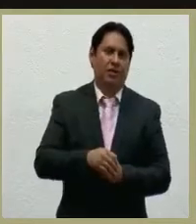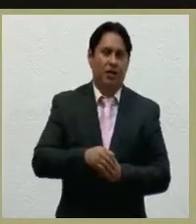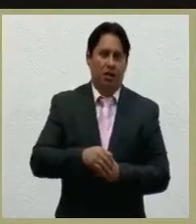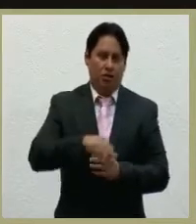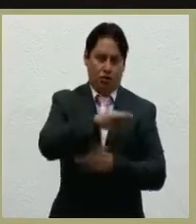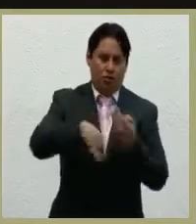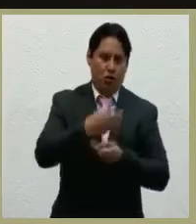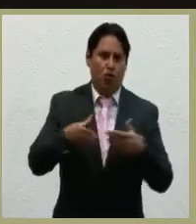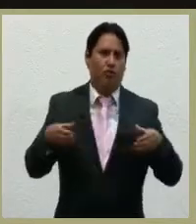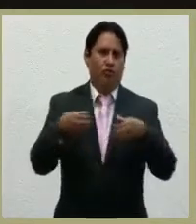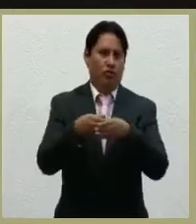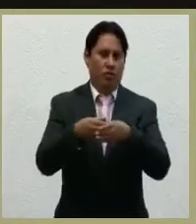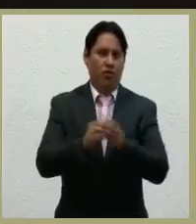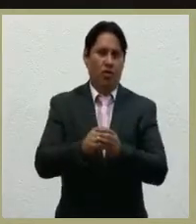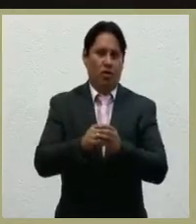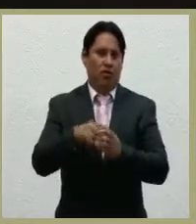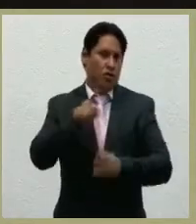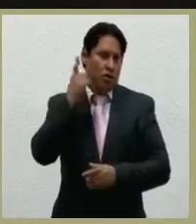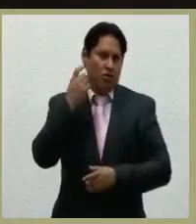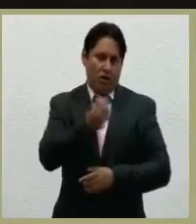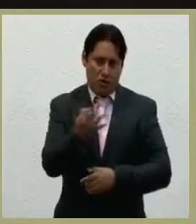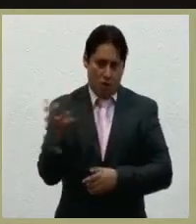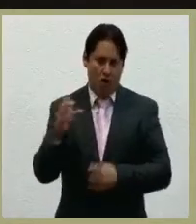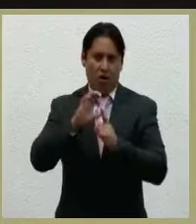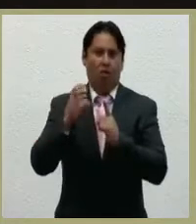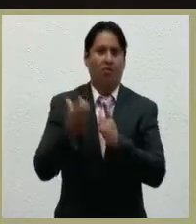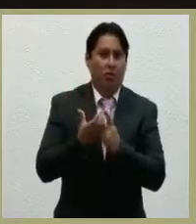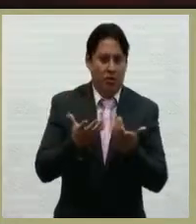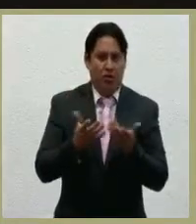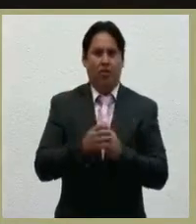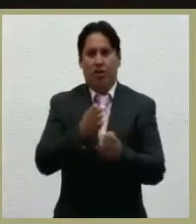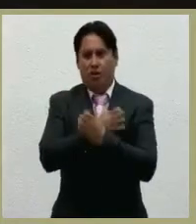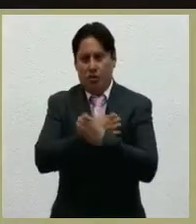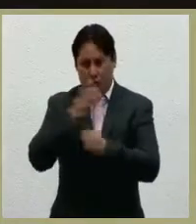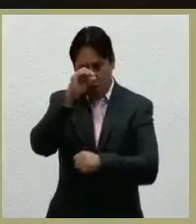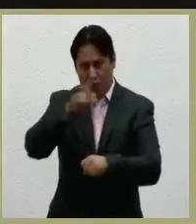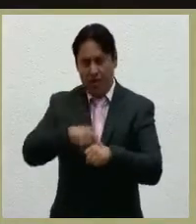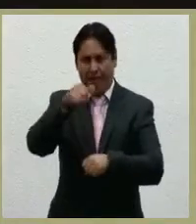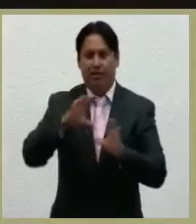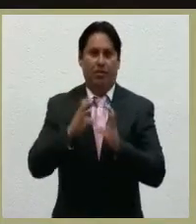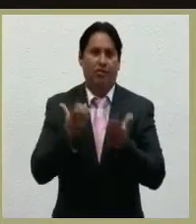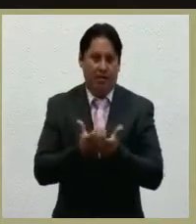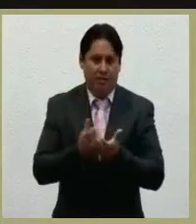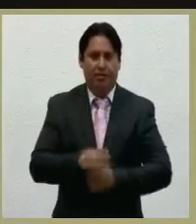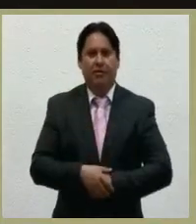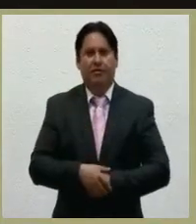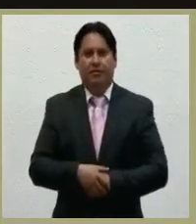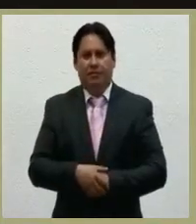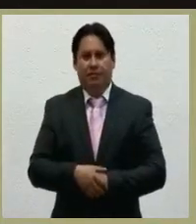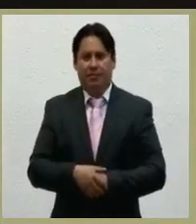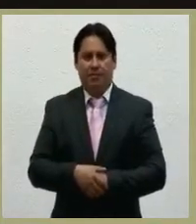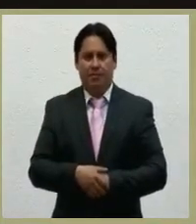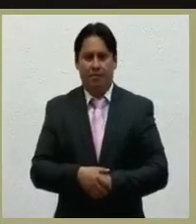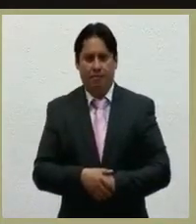de votos de los diputados presentes de la Comisión de Educación y Cultura de la 66ª Legislatura Constitucional del Estado de